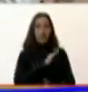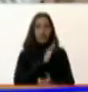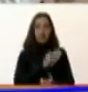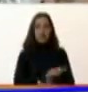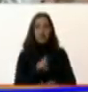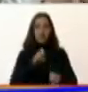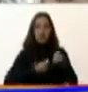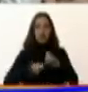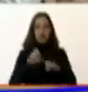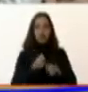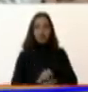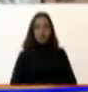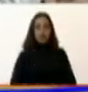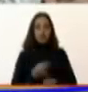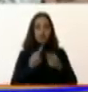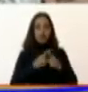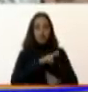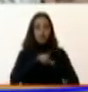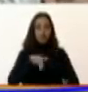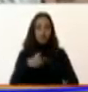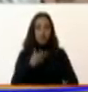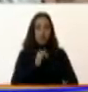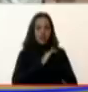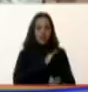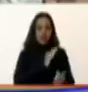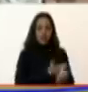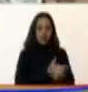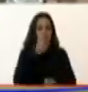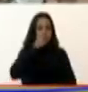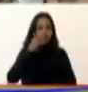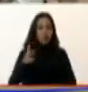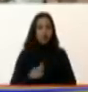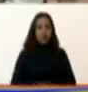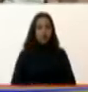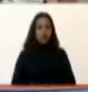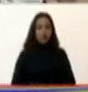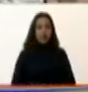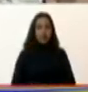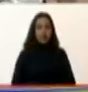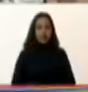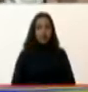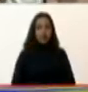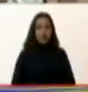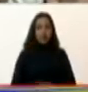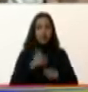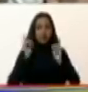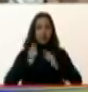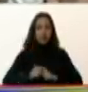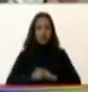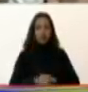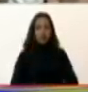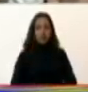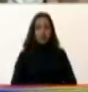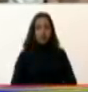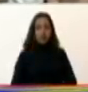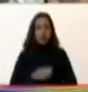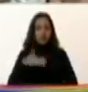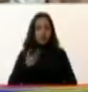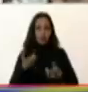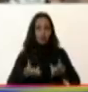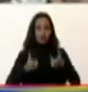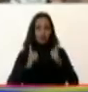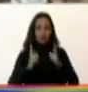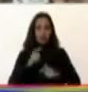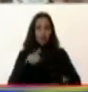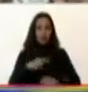económica, pero nosotros tenemos la fuerza de nuestros pueblos. Y eso también es lo que va a permitir que en